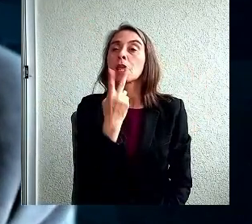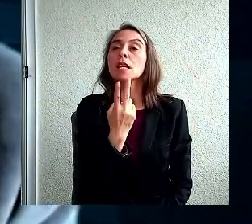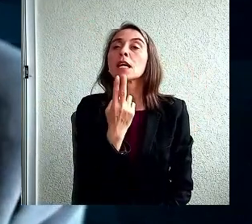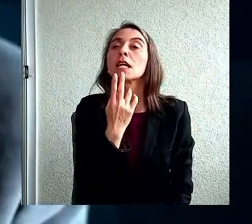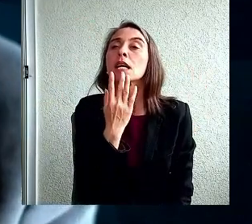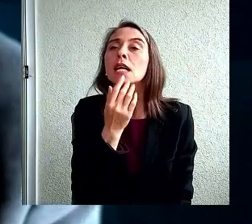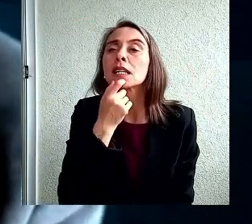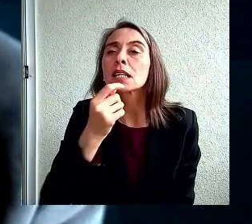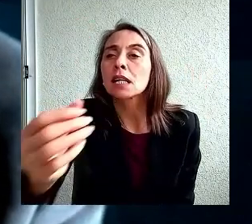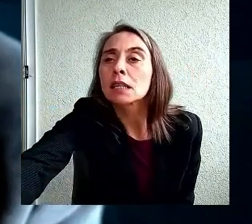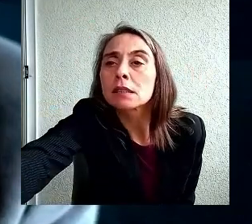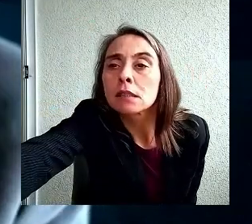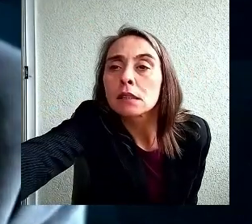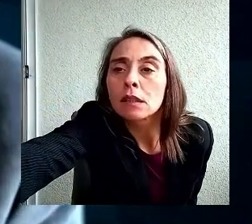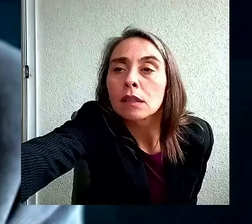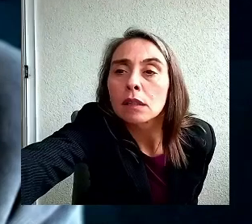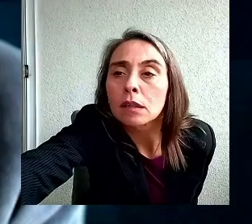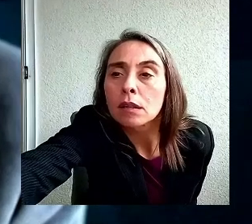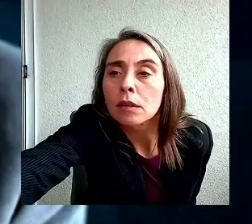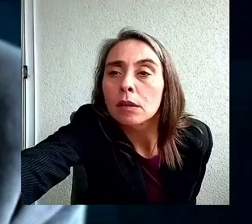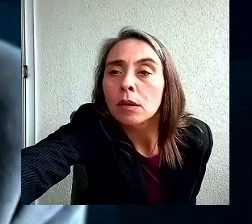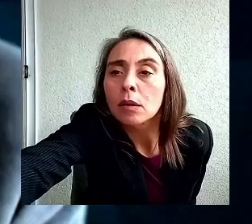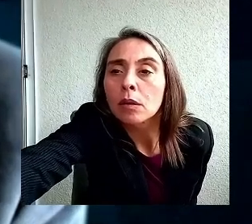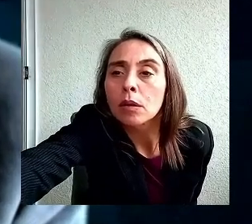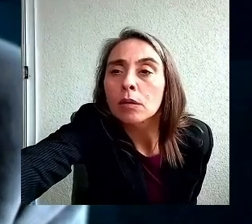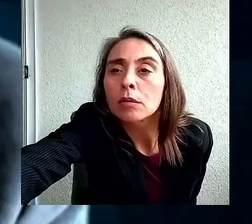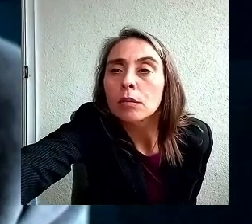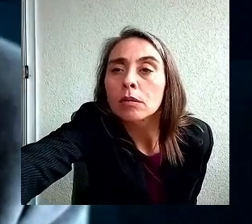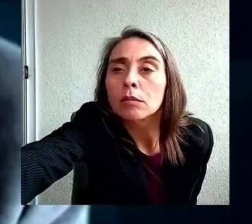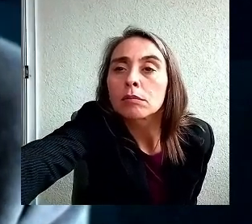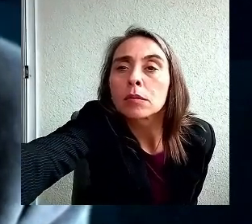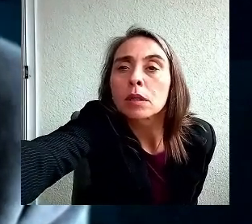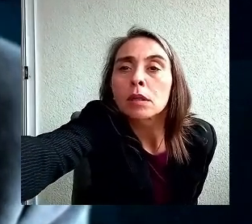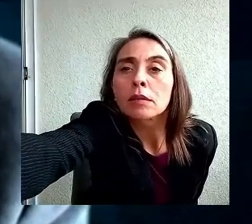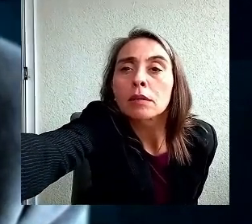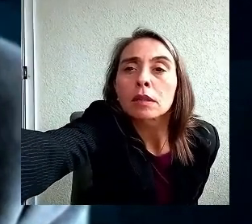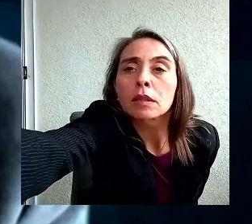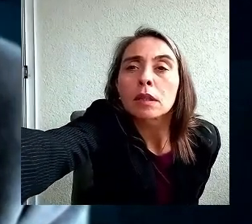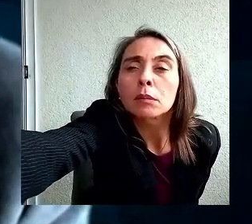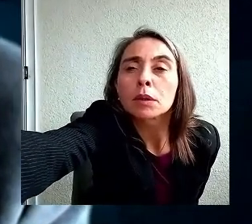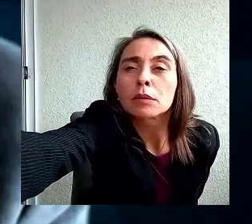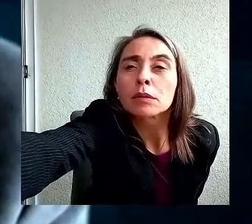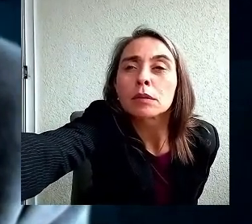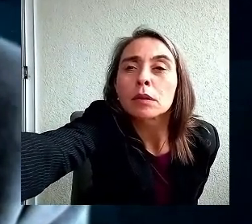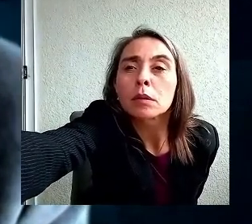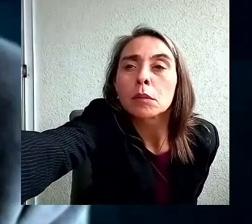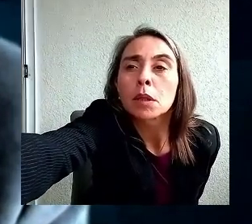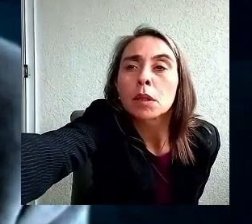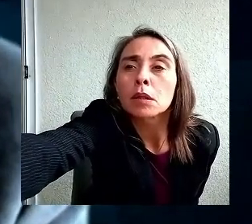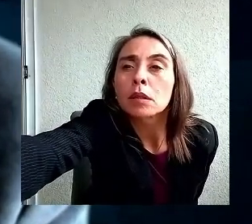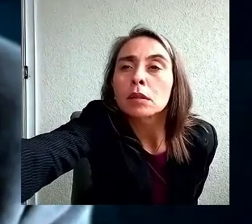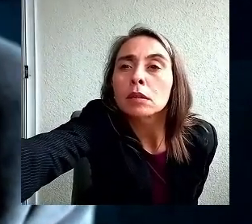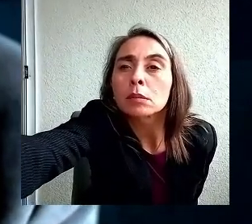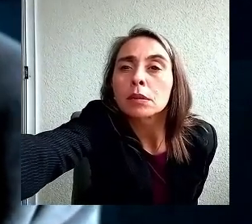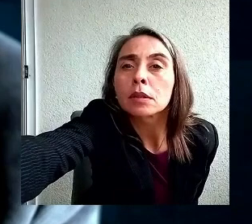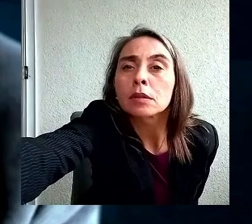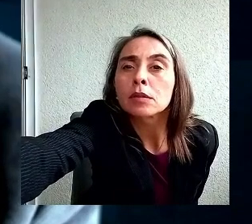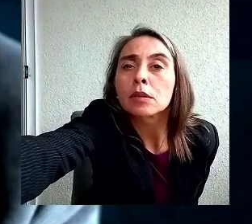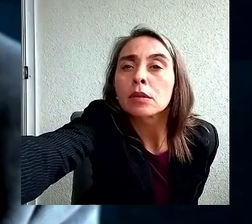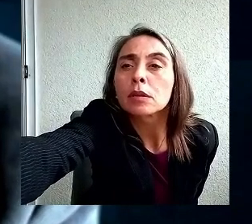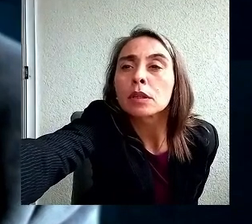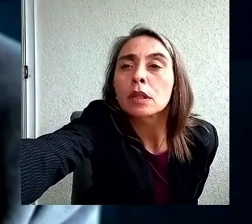switch to English for you. Are you there? Just double checking. Anthony?